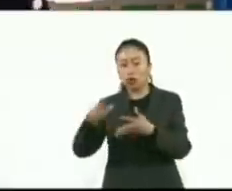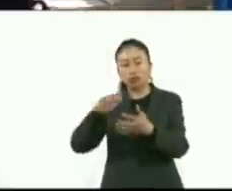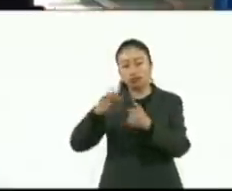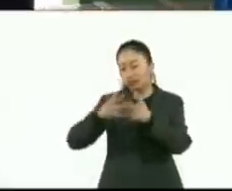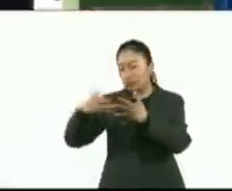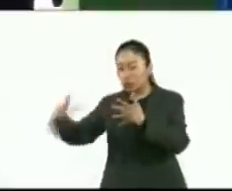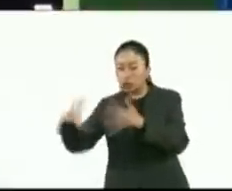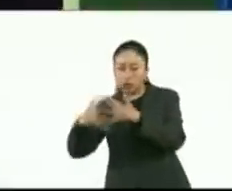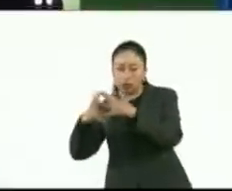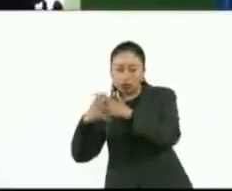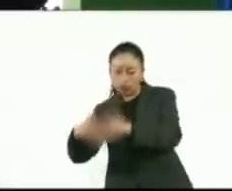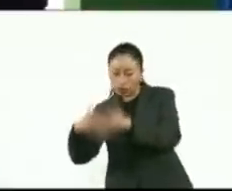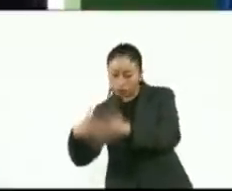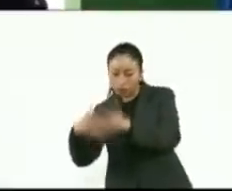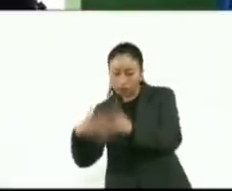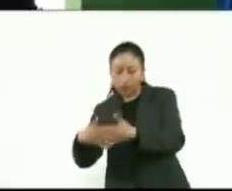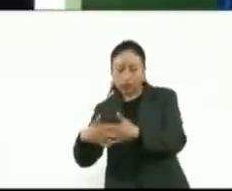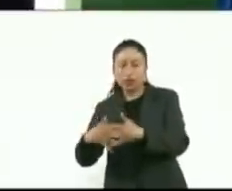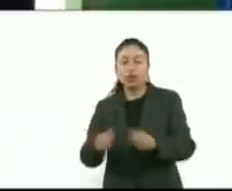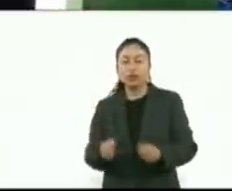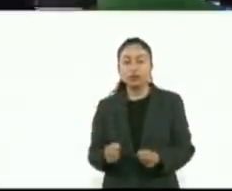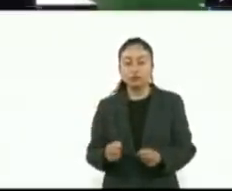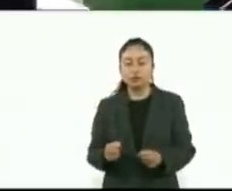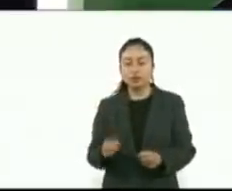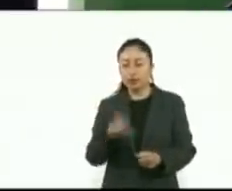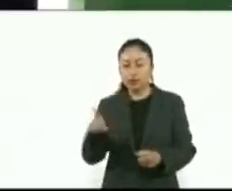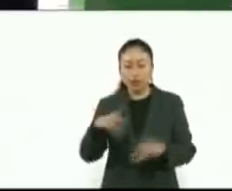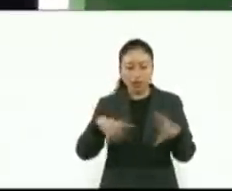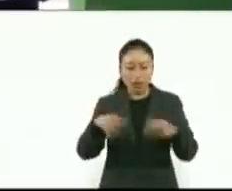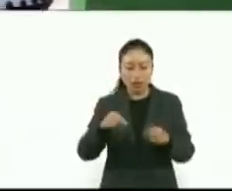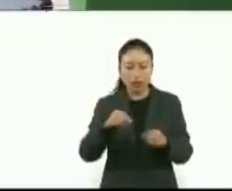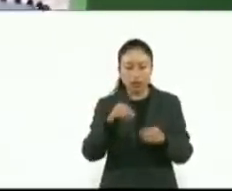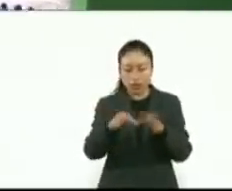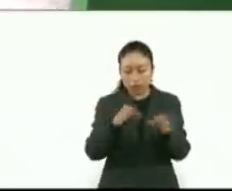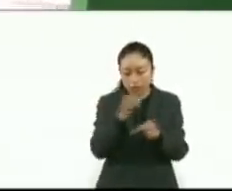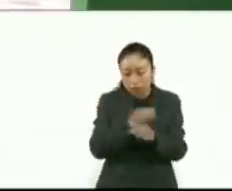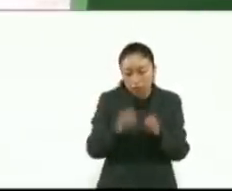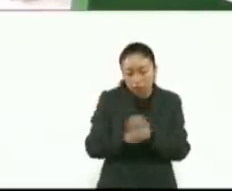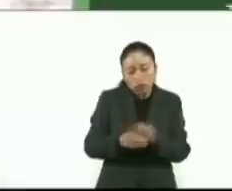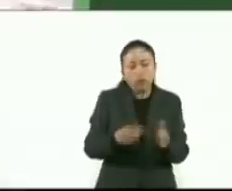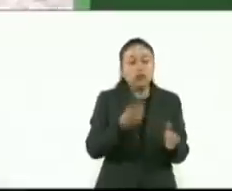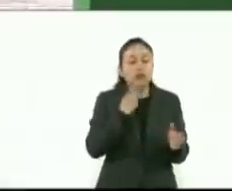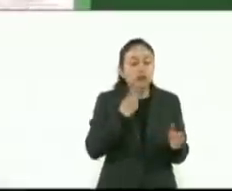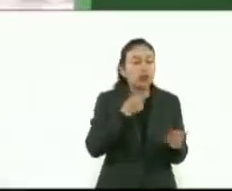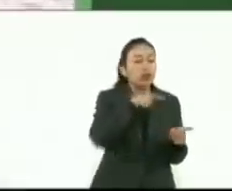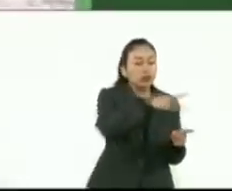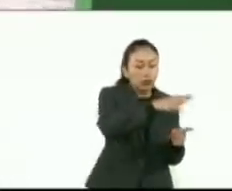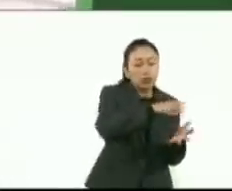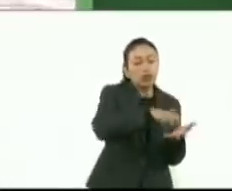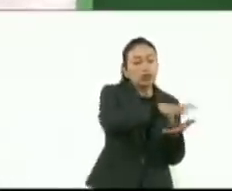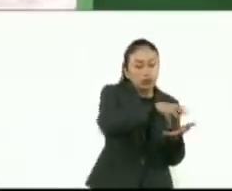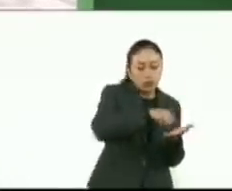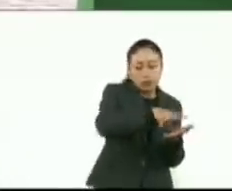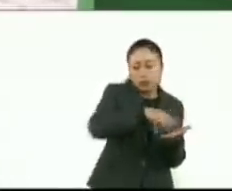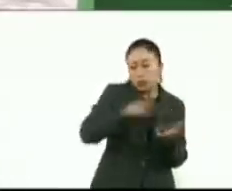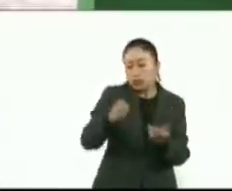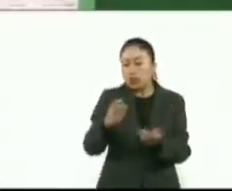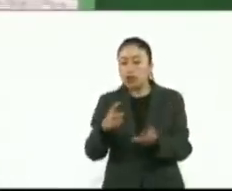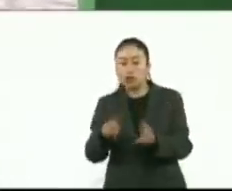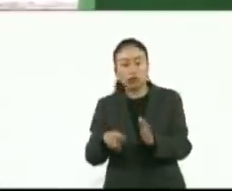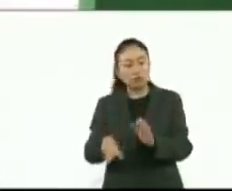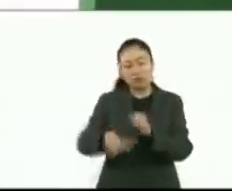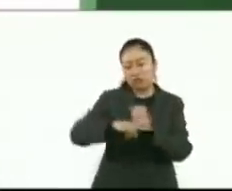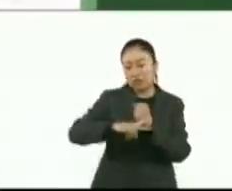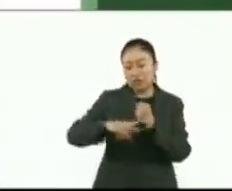Nosotros desde que llegamos tomamos la decisión de hacer un proyecto ambiental y de cambio climático en la Ciudad de México. entre